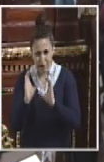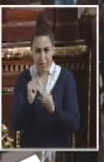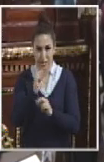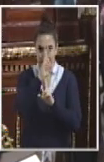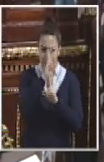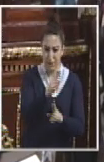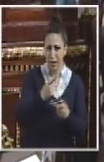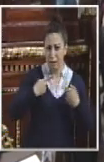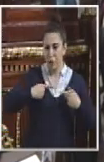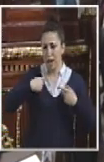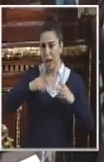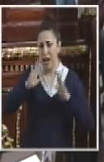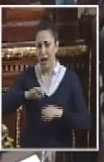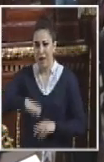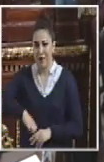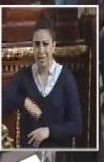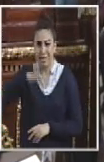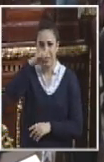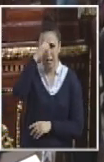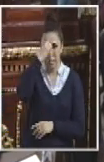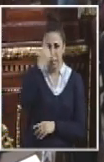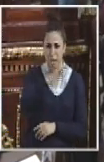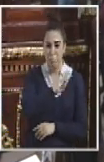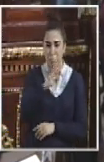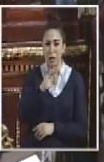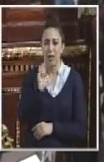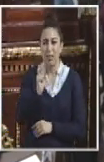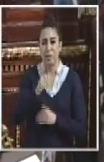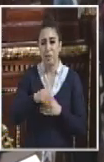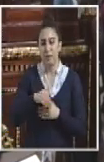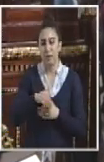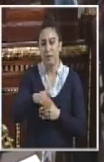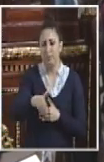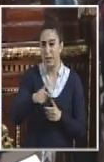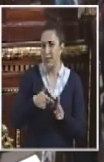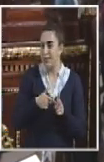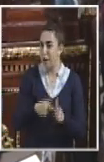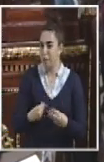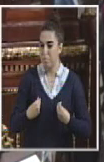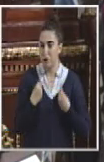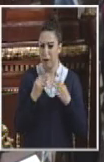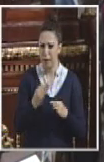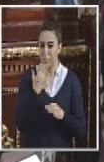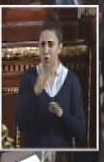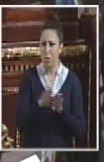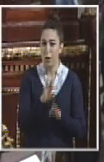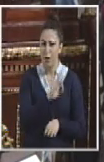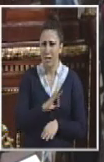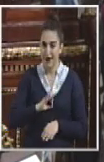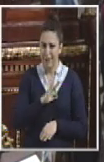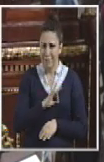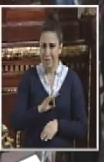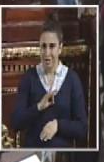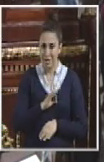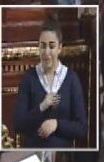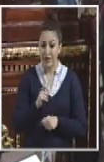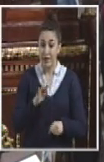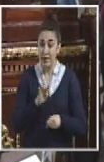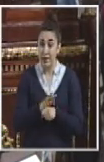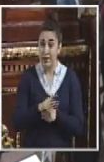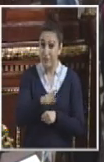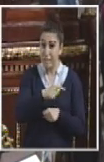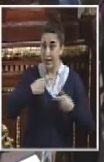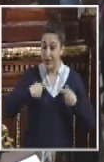personas adultas mayores a fin de asegurar su bienestar y fomentar su felicidad. La protección a las